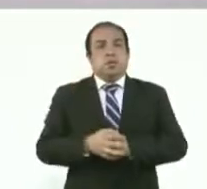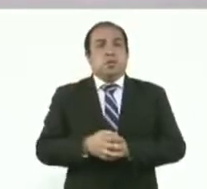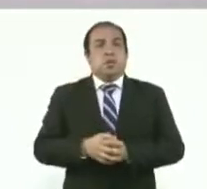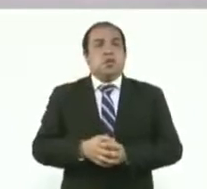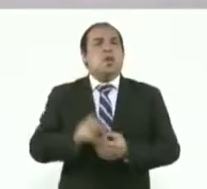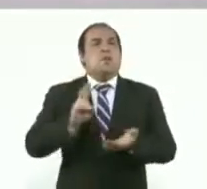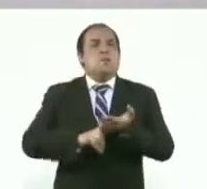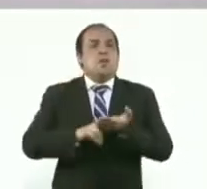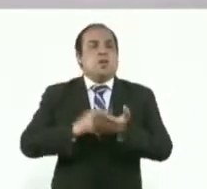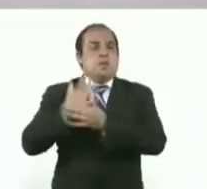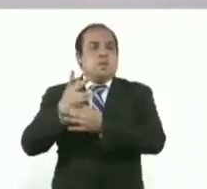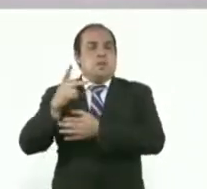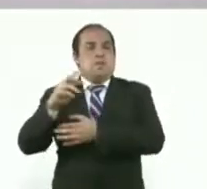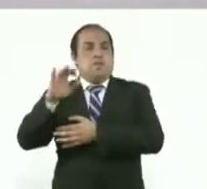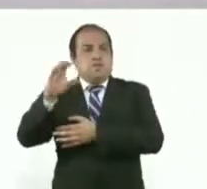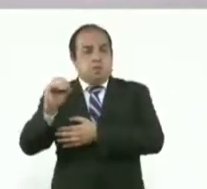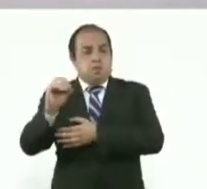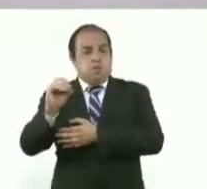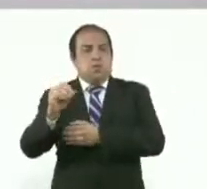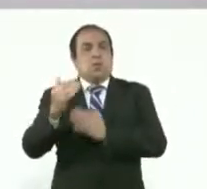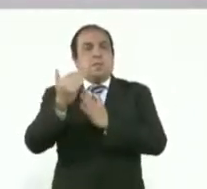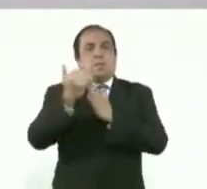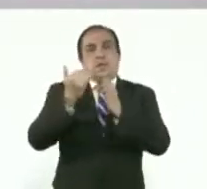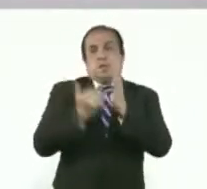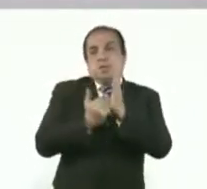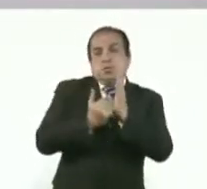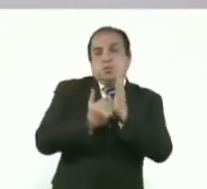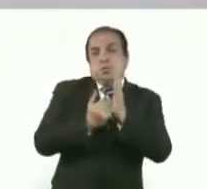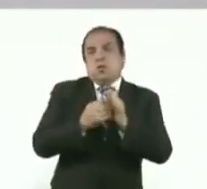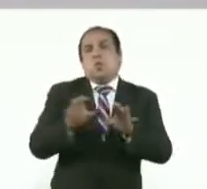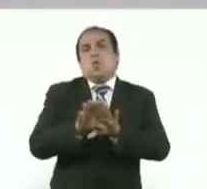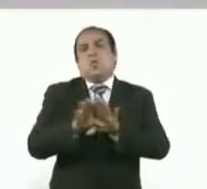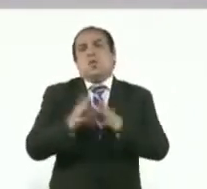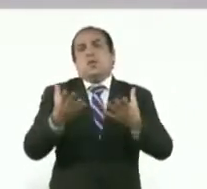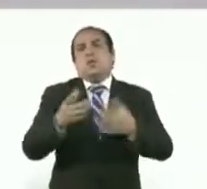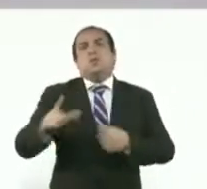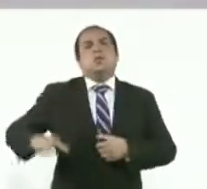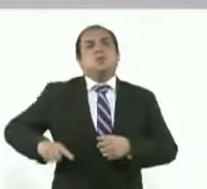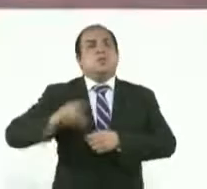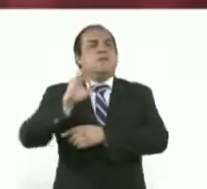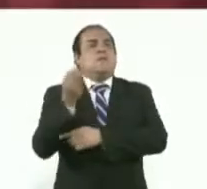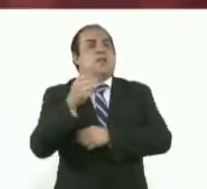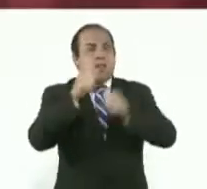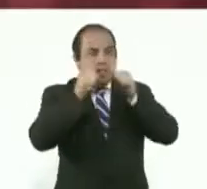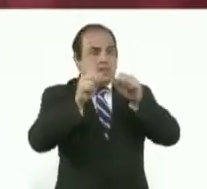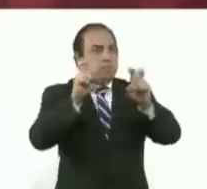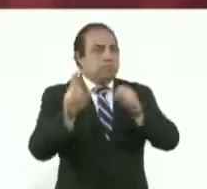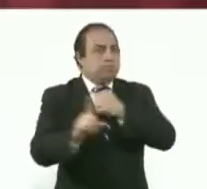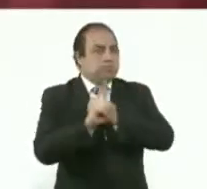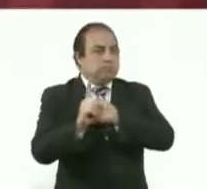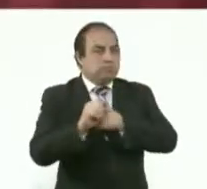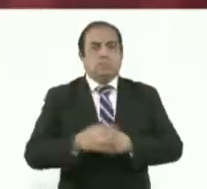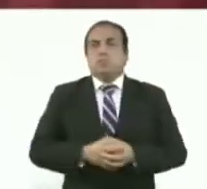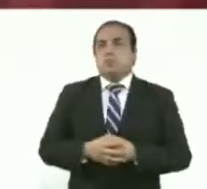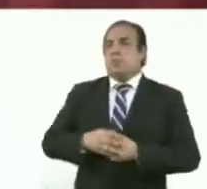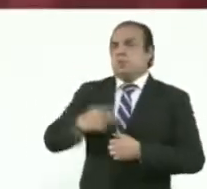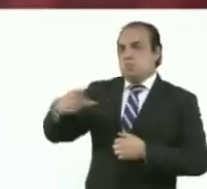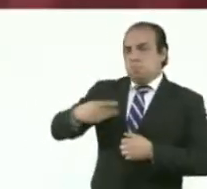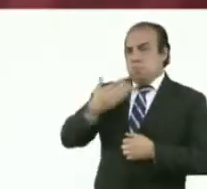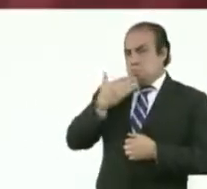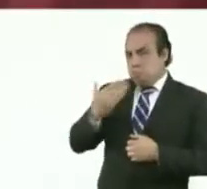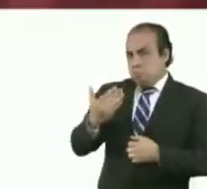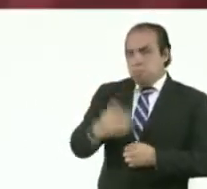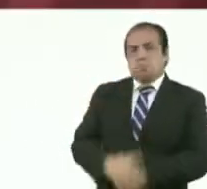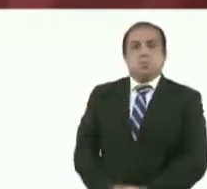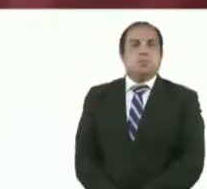precio menor. Preguntarle qué se puede hacer en coordinación con el gobierno federal para atender esta situación. Sí, qué bueno que lo